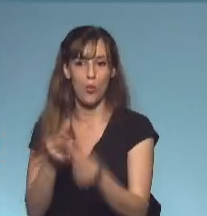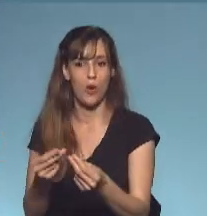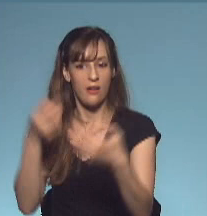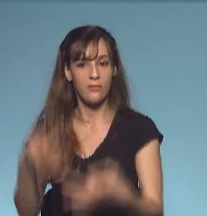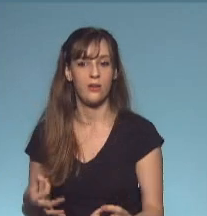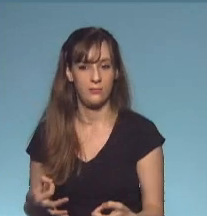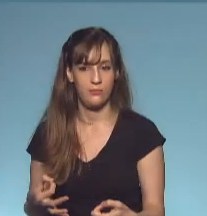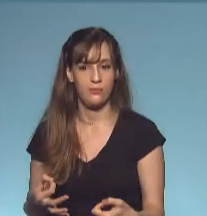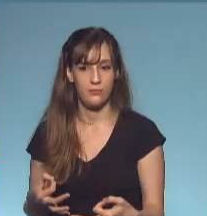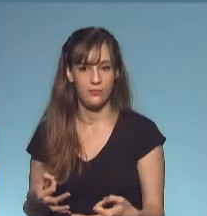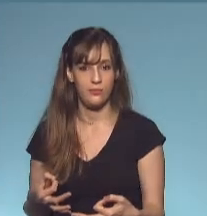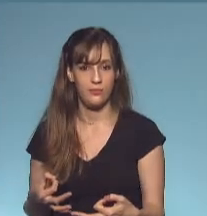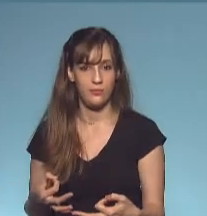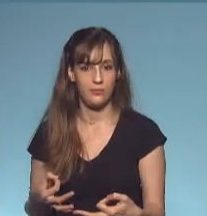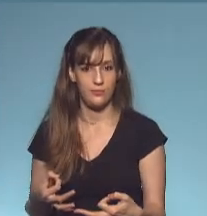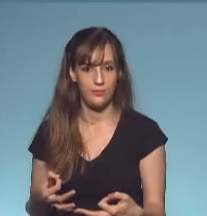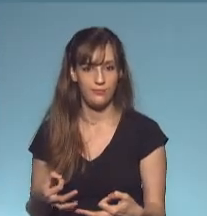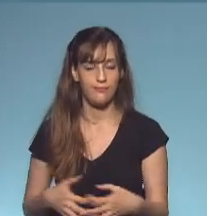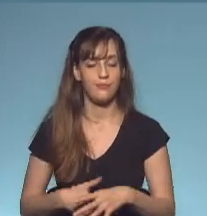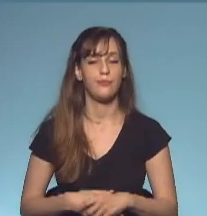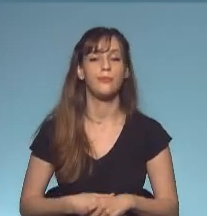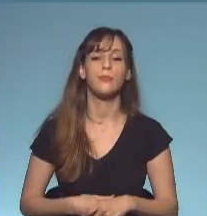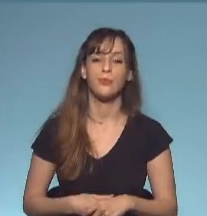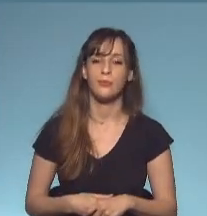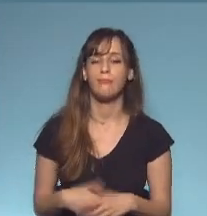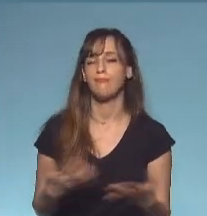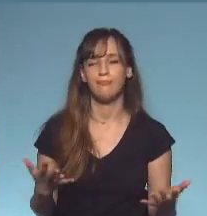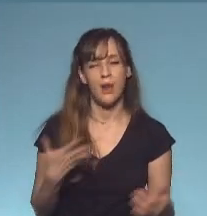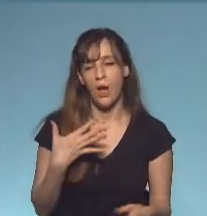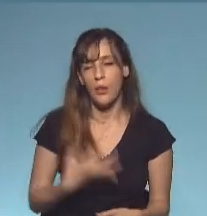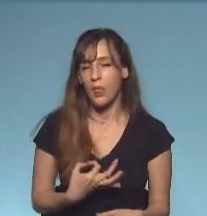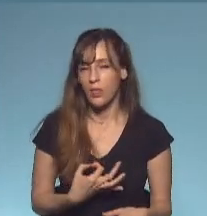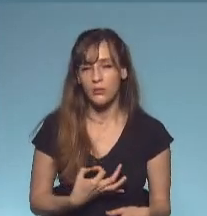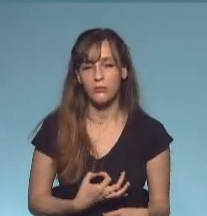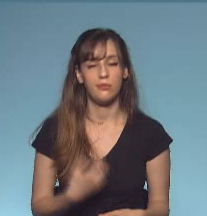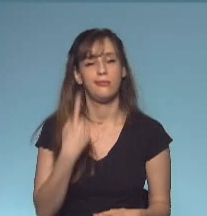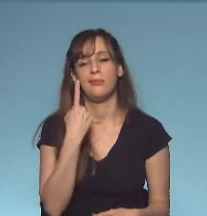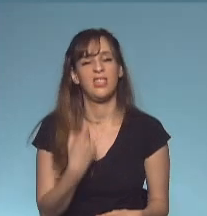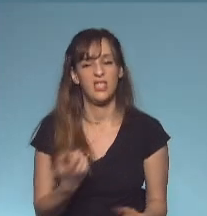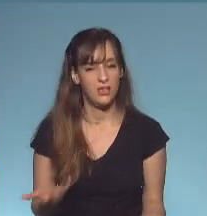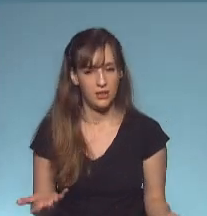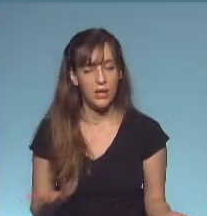Sería realmente muy triste e innecesario que teniendo